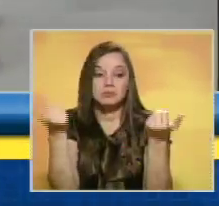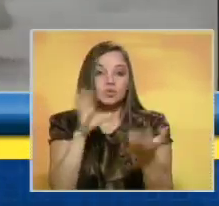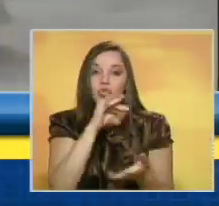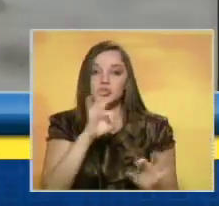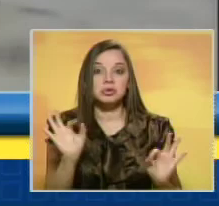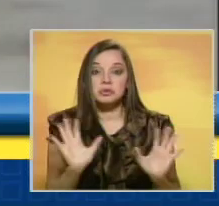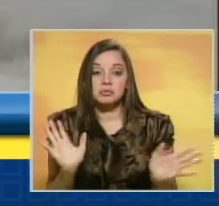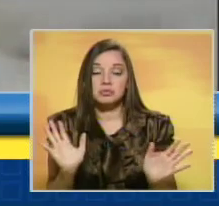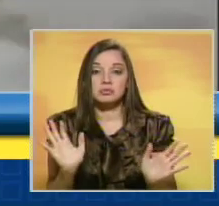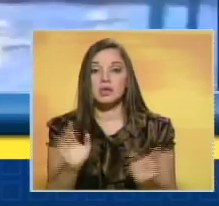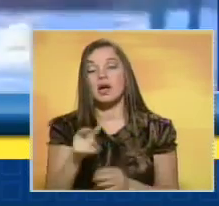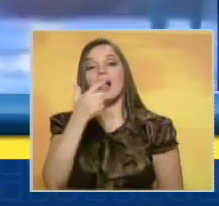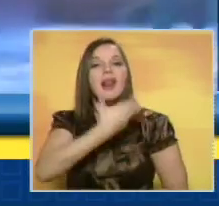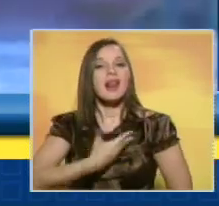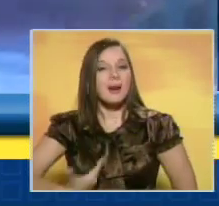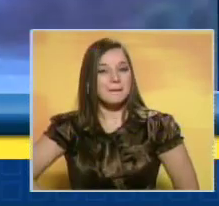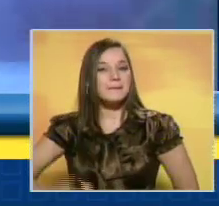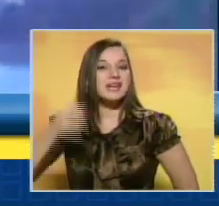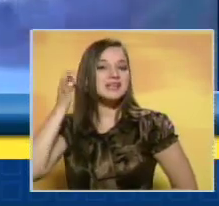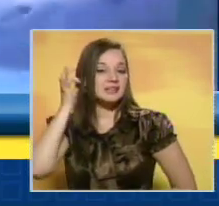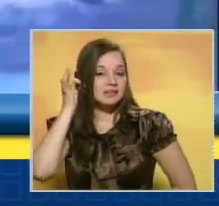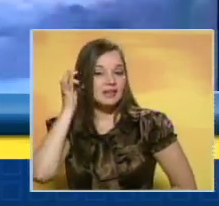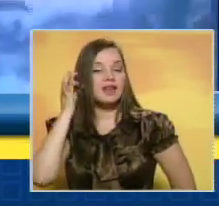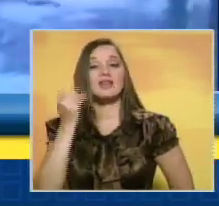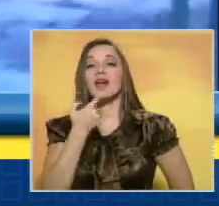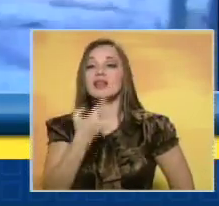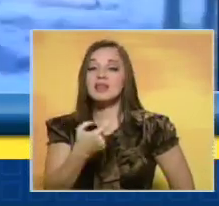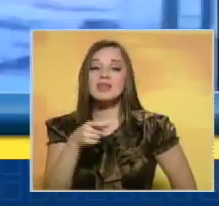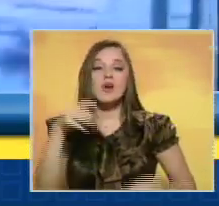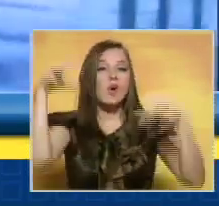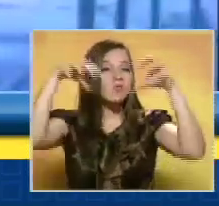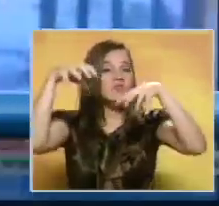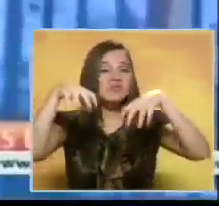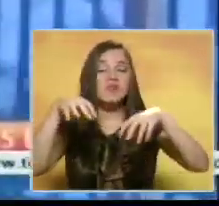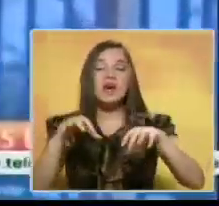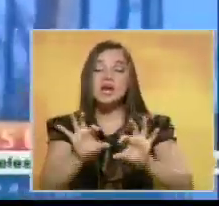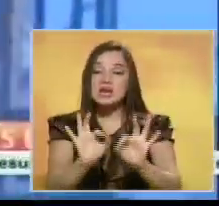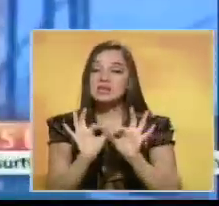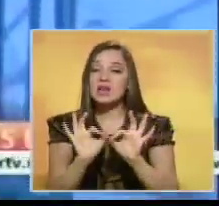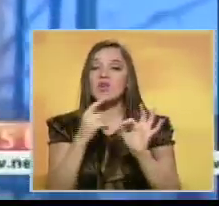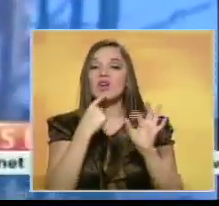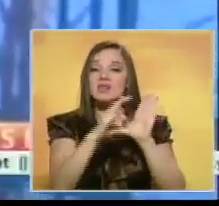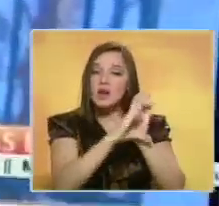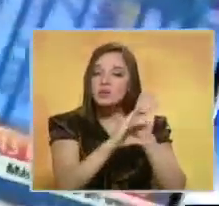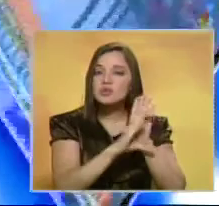el momento. La presidenta Michelle Bachelet declaró el estado excepcional constitucional.